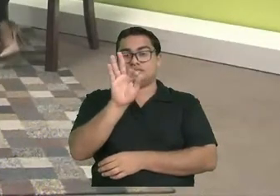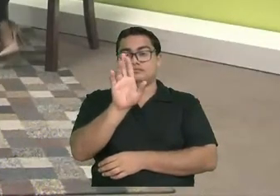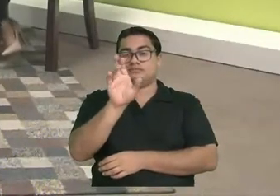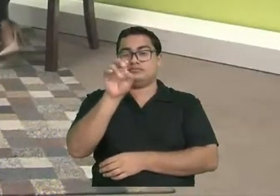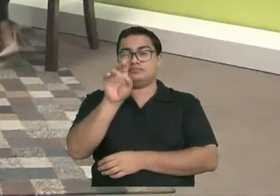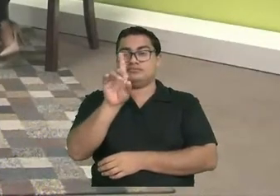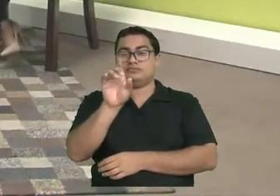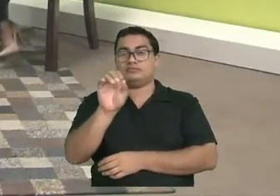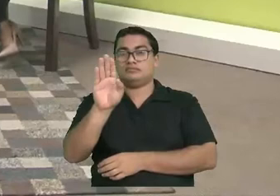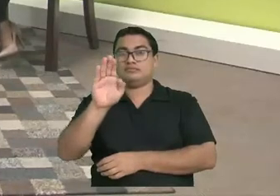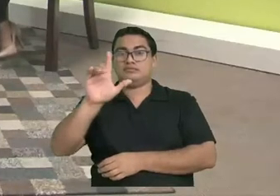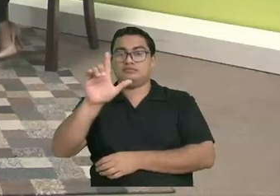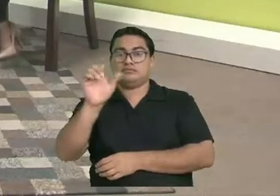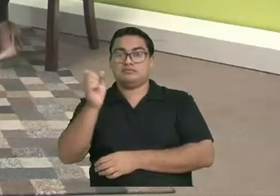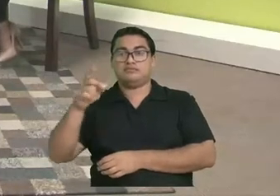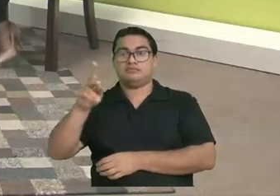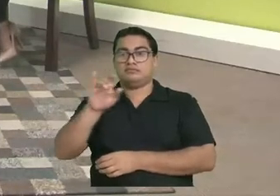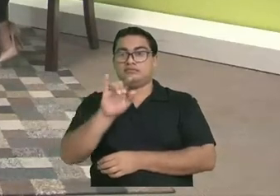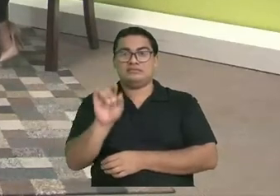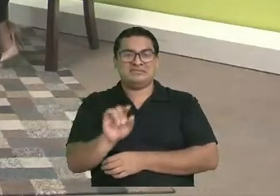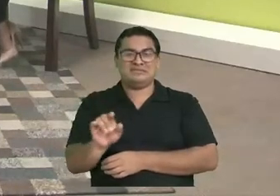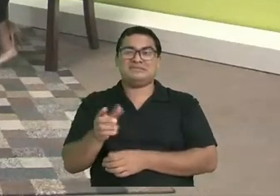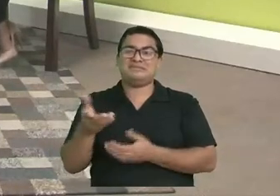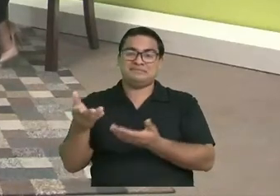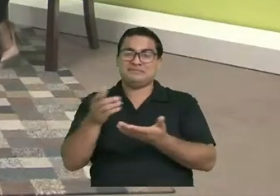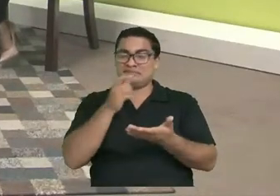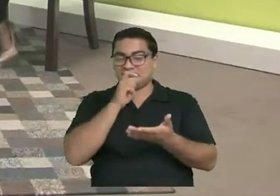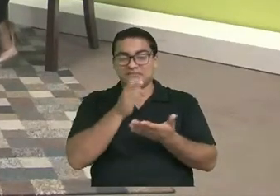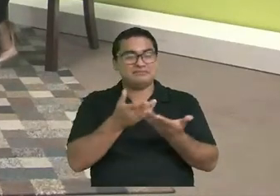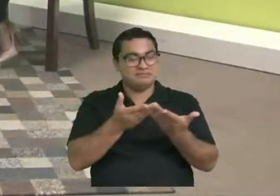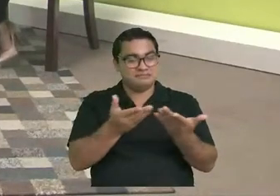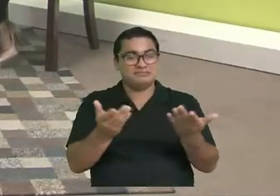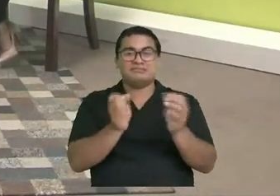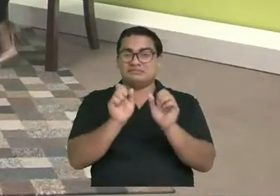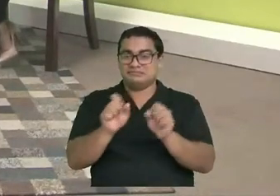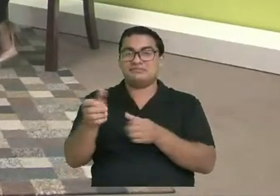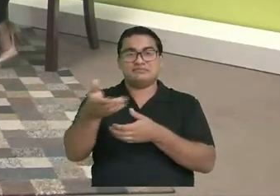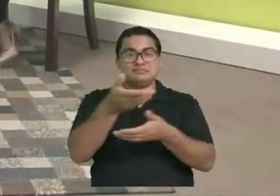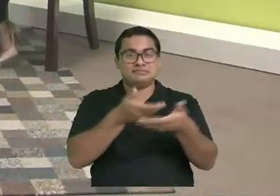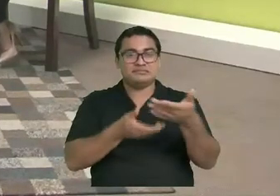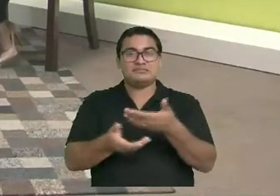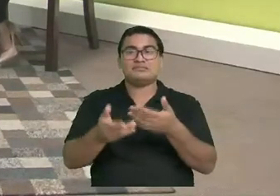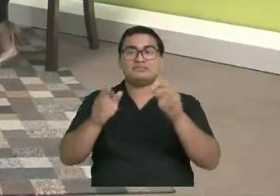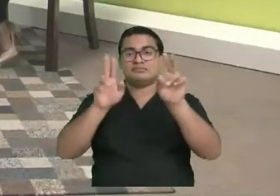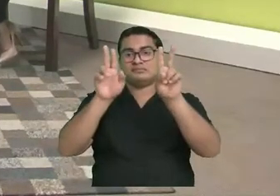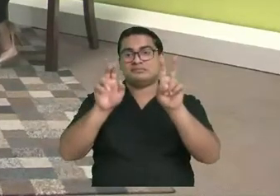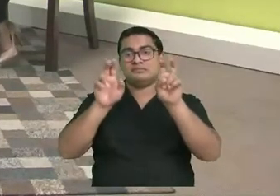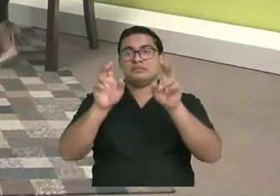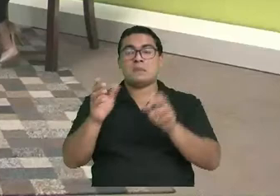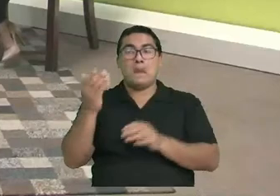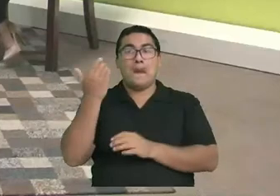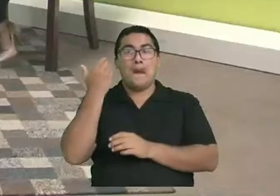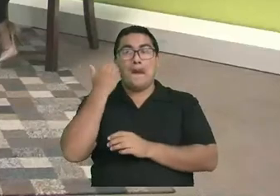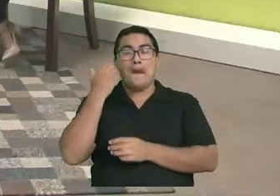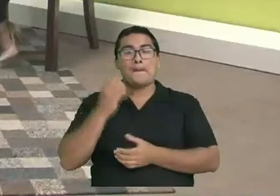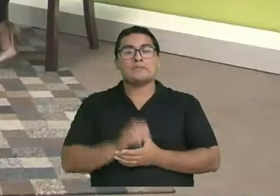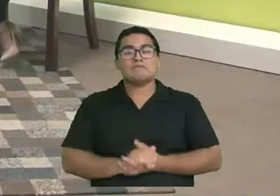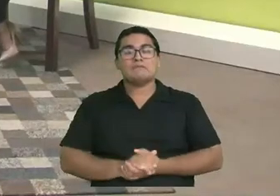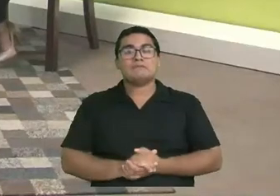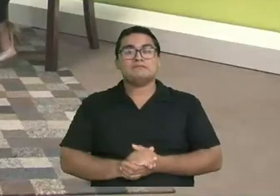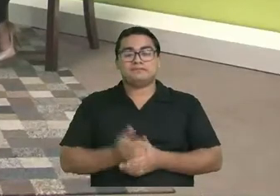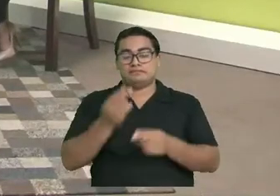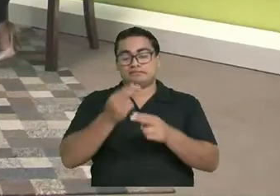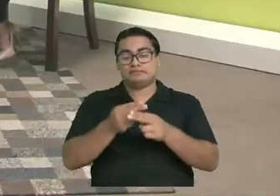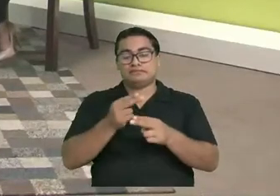placer tenerla. Mucho gusto, buenos días. También es un placer para mí poder compartir con ustedes acerca de esta enfermedad. El